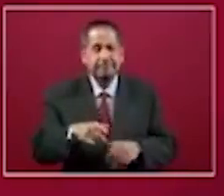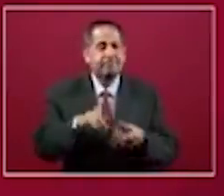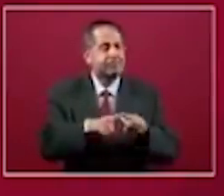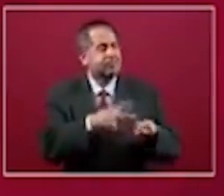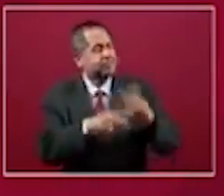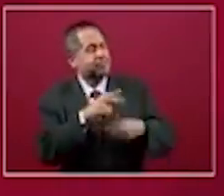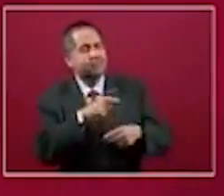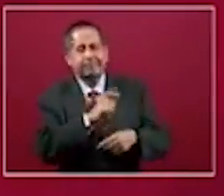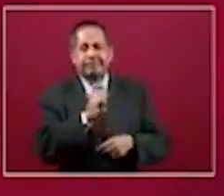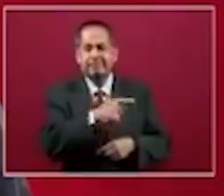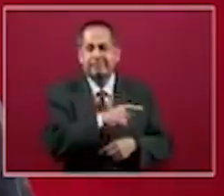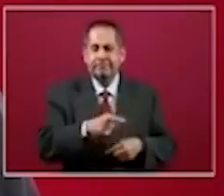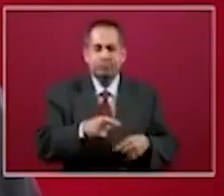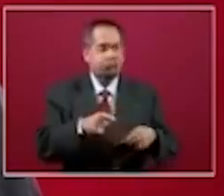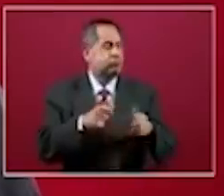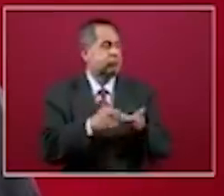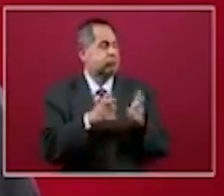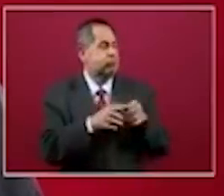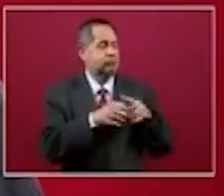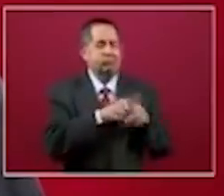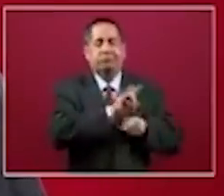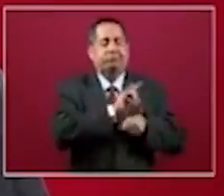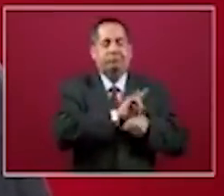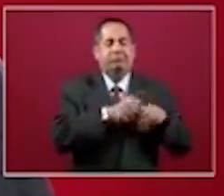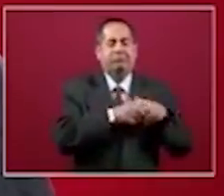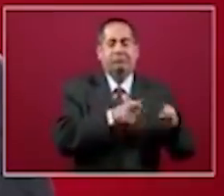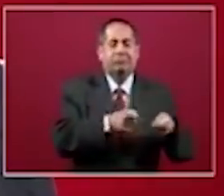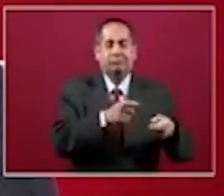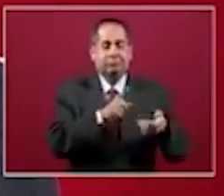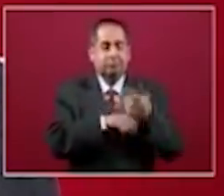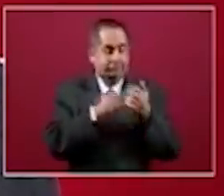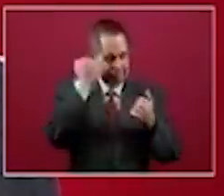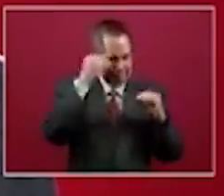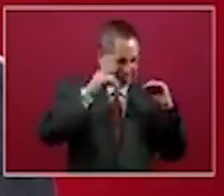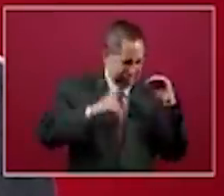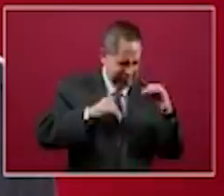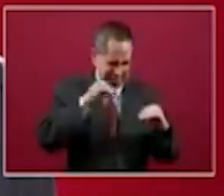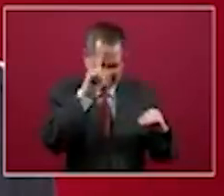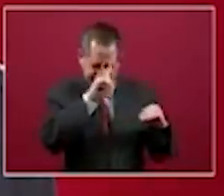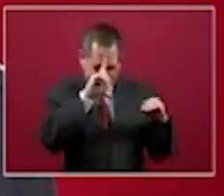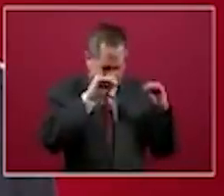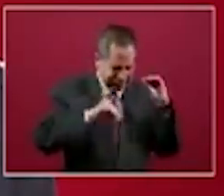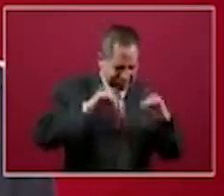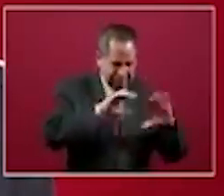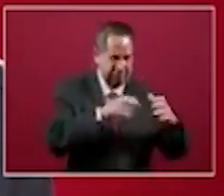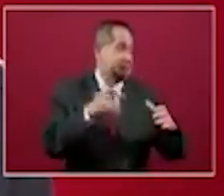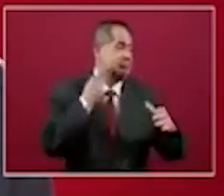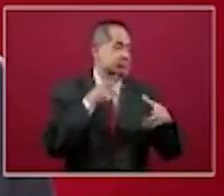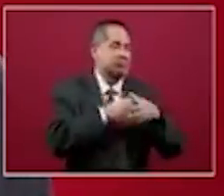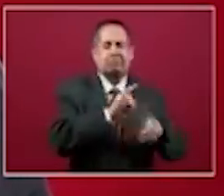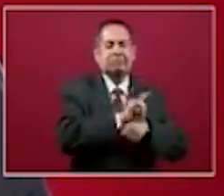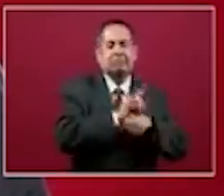¿De dónde viene este régimen simulador? El artífice de la política